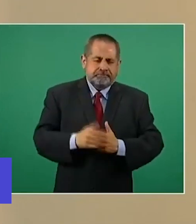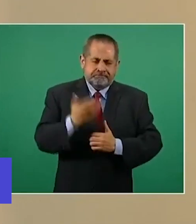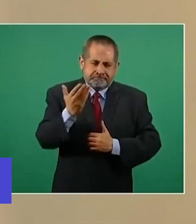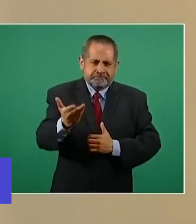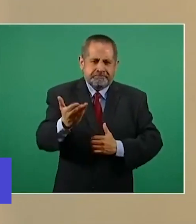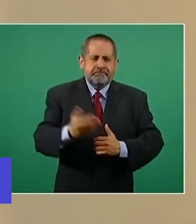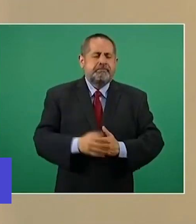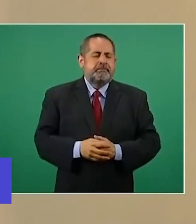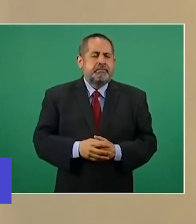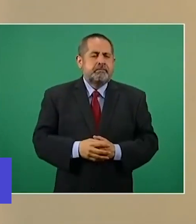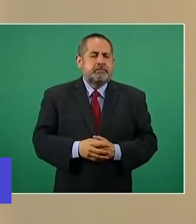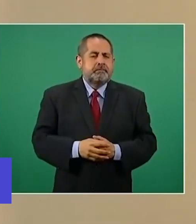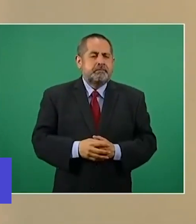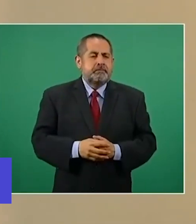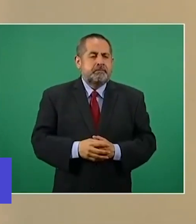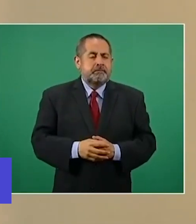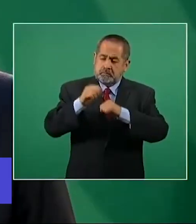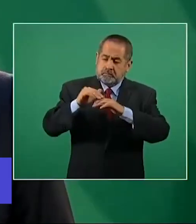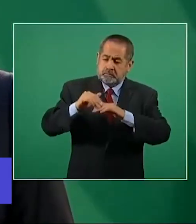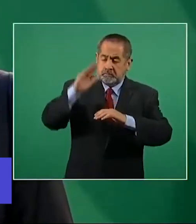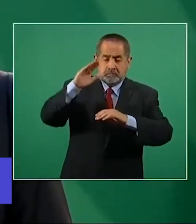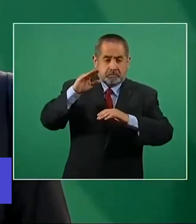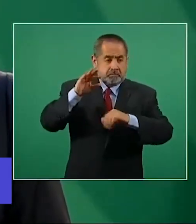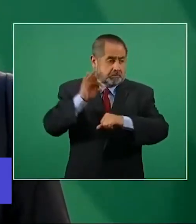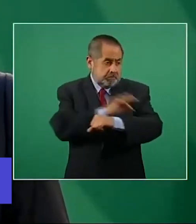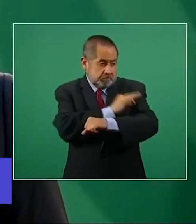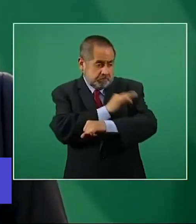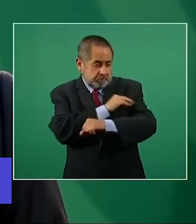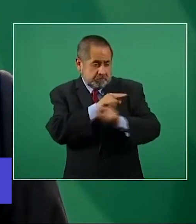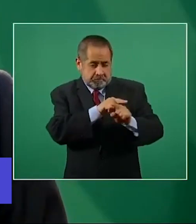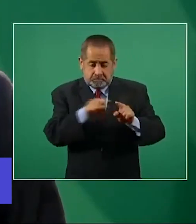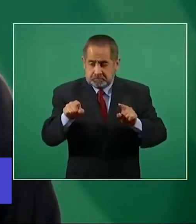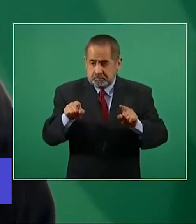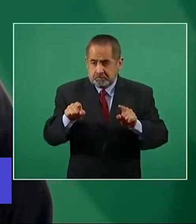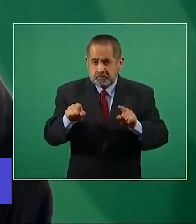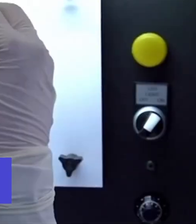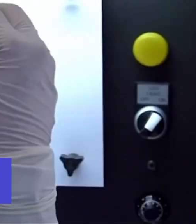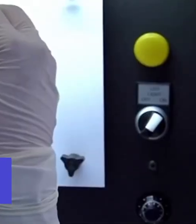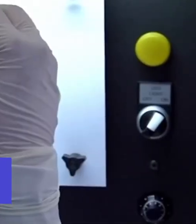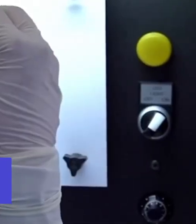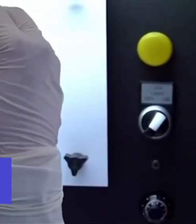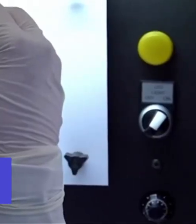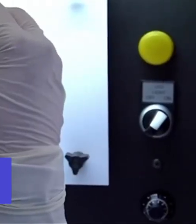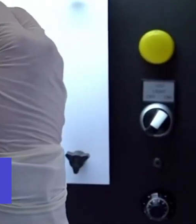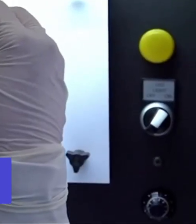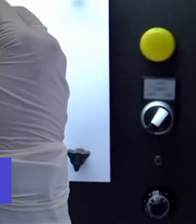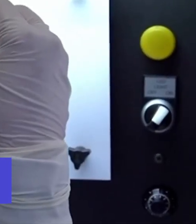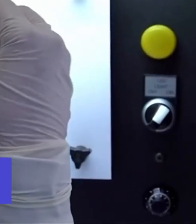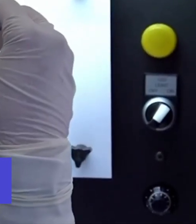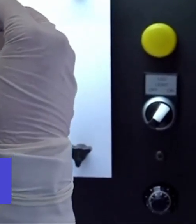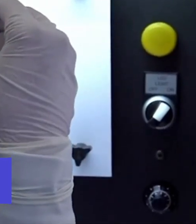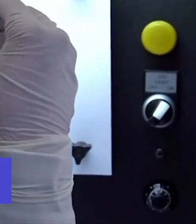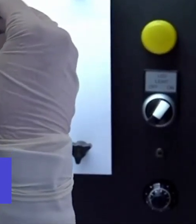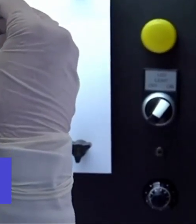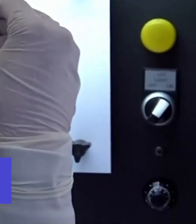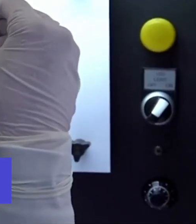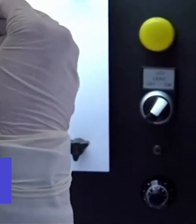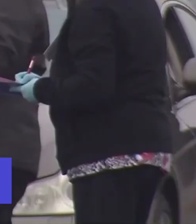hace 6 meses con este propósito. El presidente denunció también que hay más de 100 países que no tienen ni una